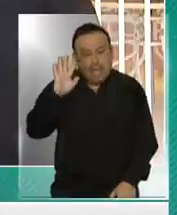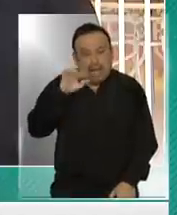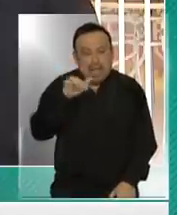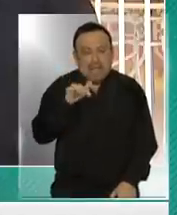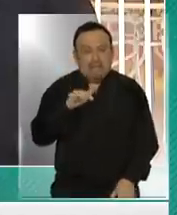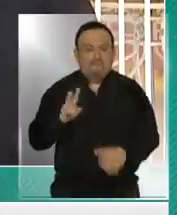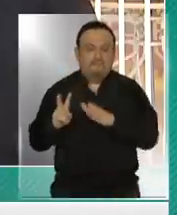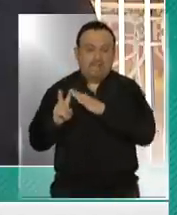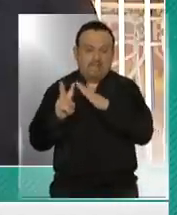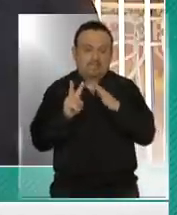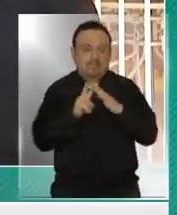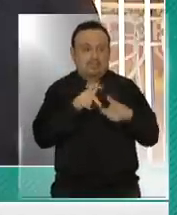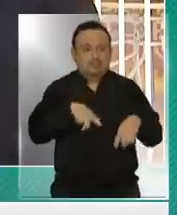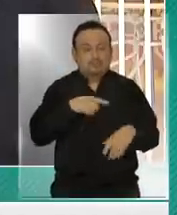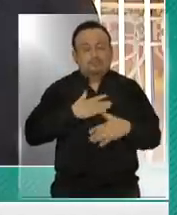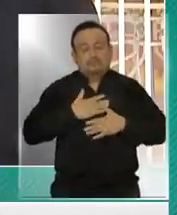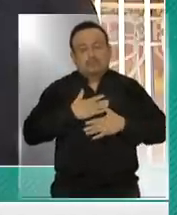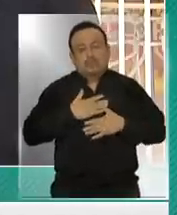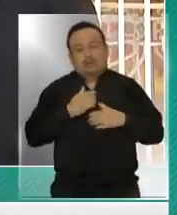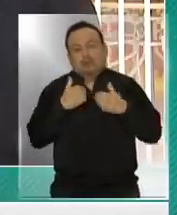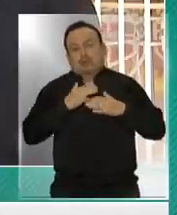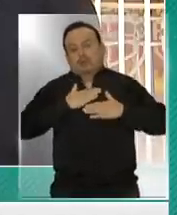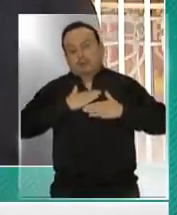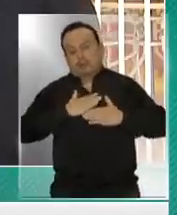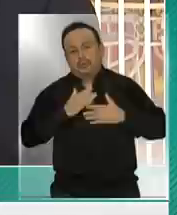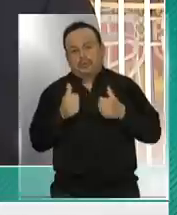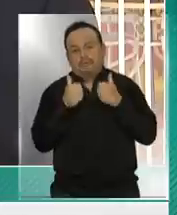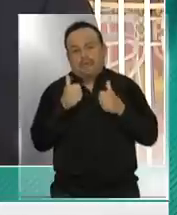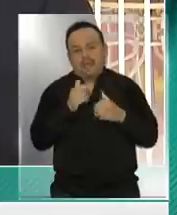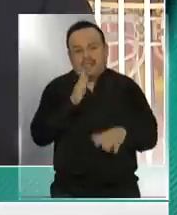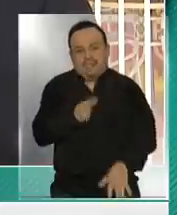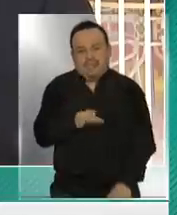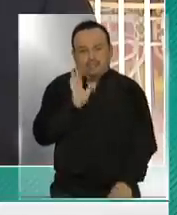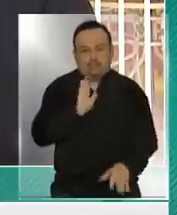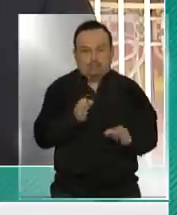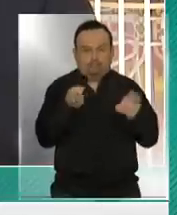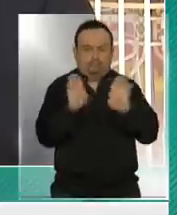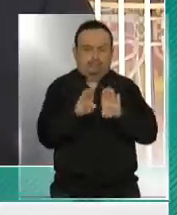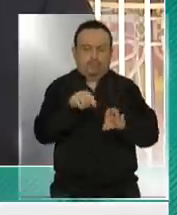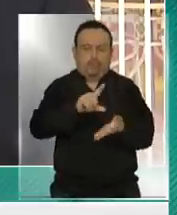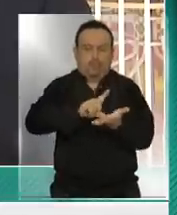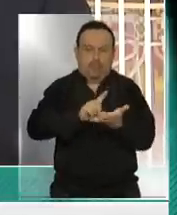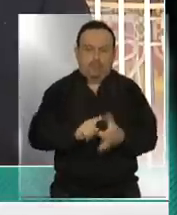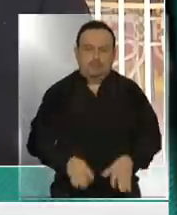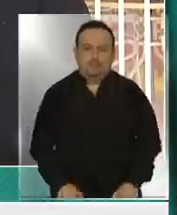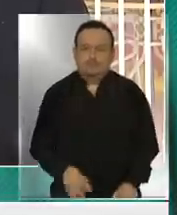bueno al menos quedaron conforme con estas medidas que se han adoptado hasta el momento no paulo